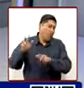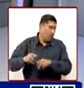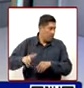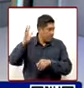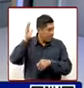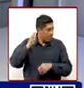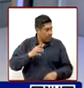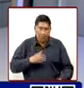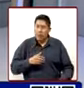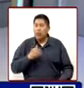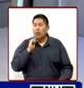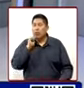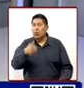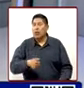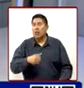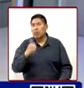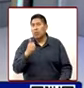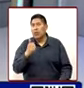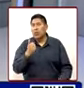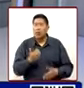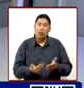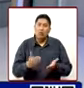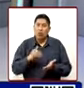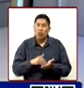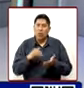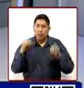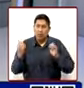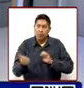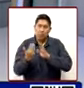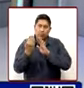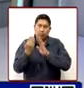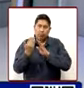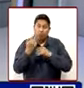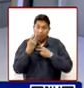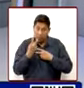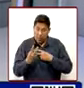diálogo y mañana a las 10 de la mañana se retoman estas mesas para ver si se puede llegar a un...